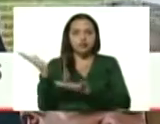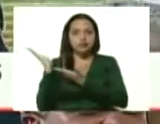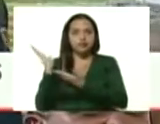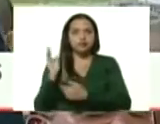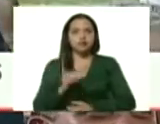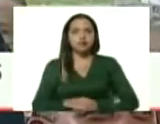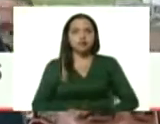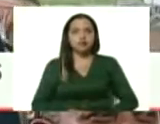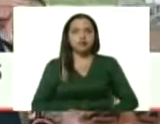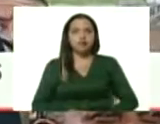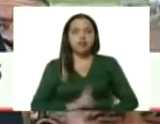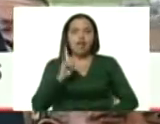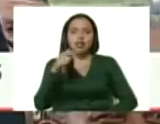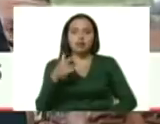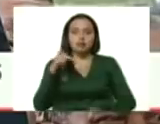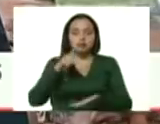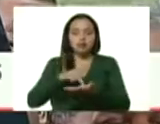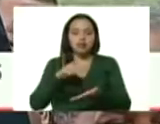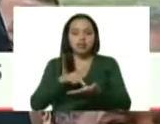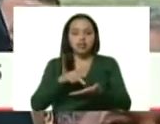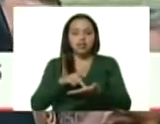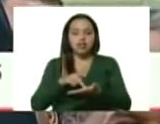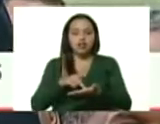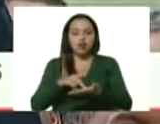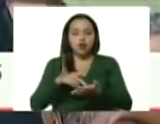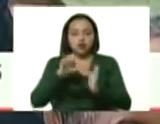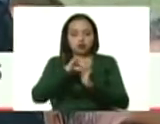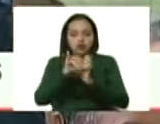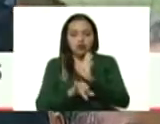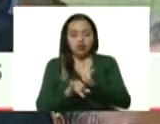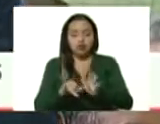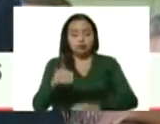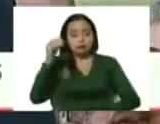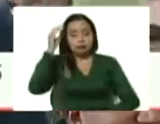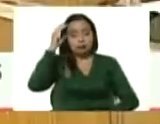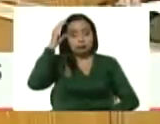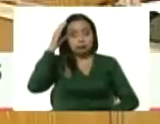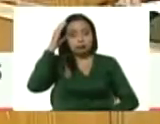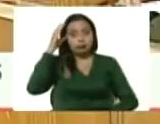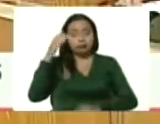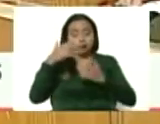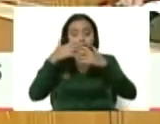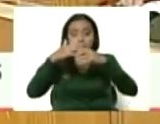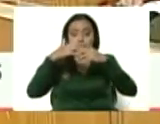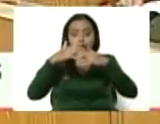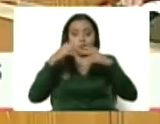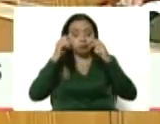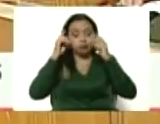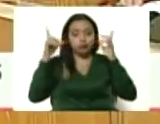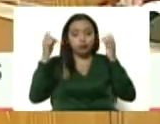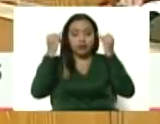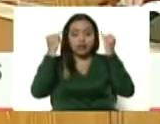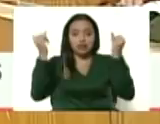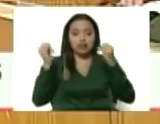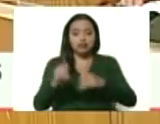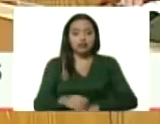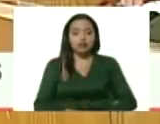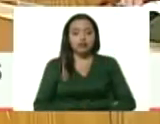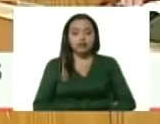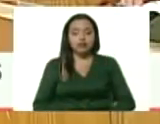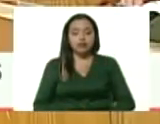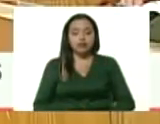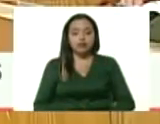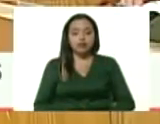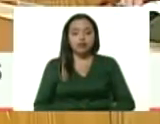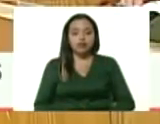y Constituyente. Y cerebro, es un cerebro. También están con nosotros